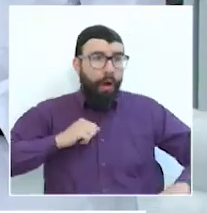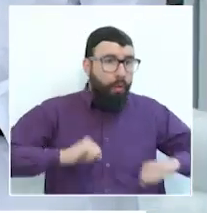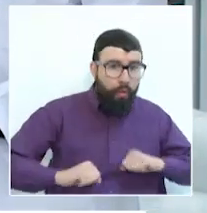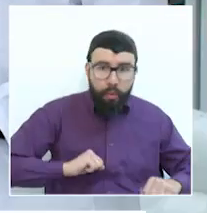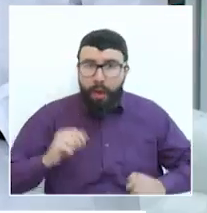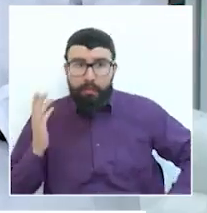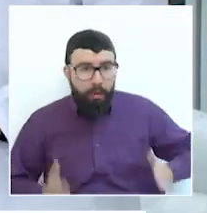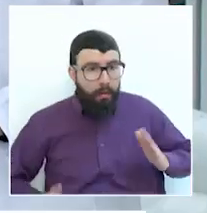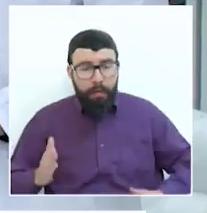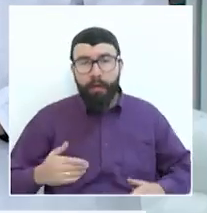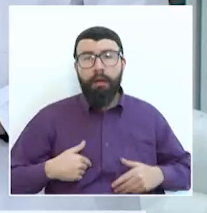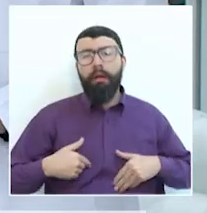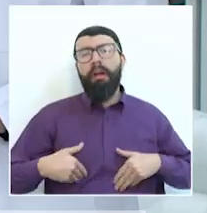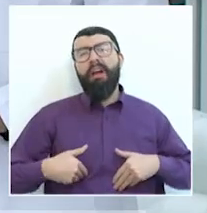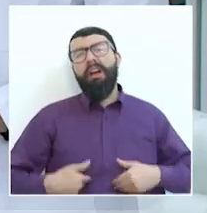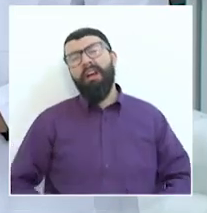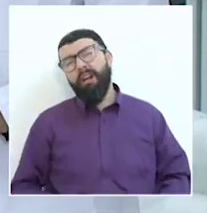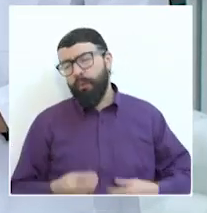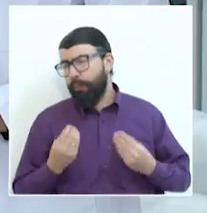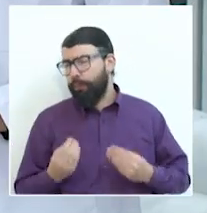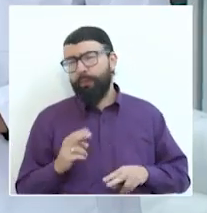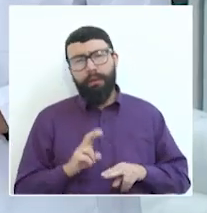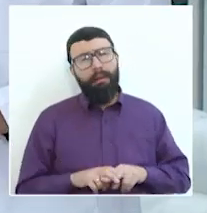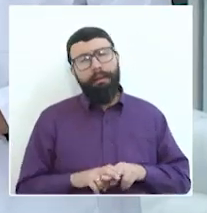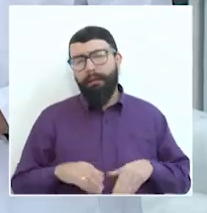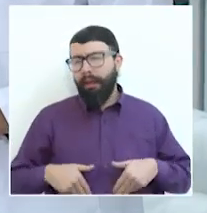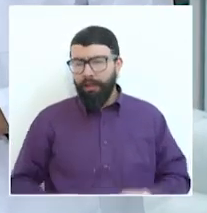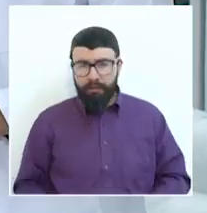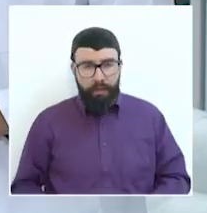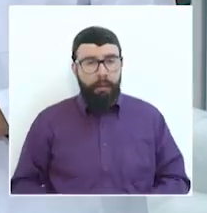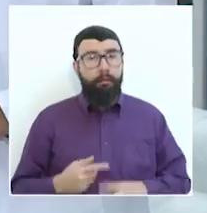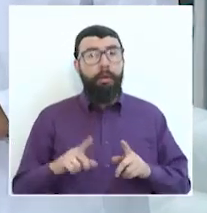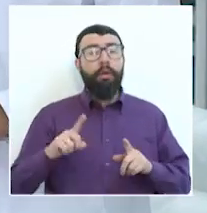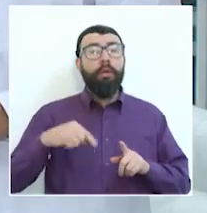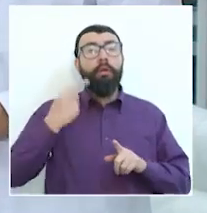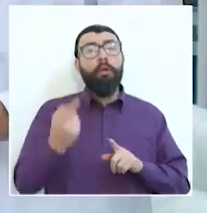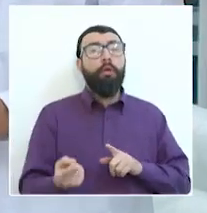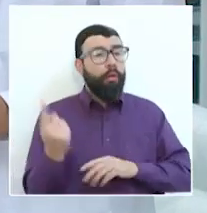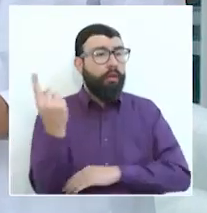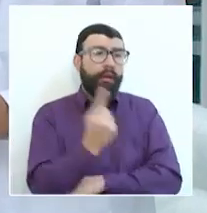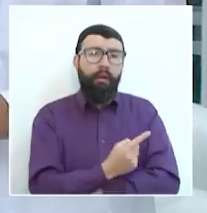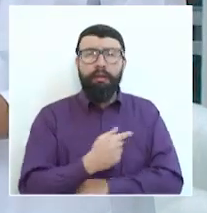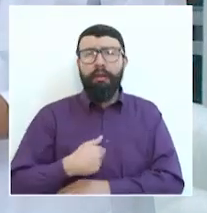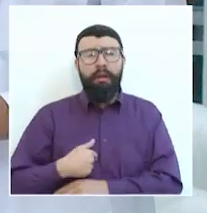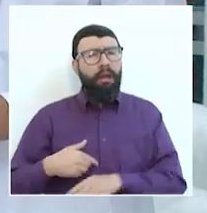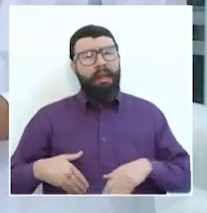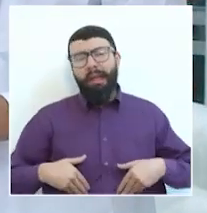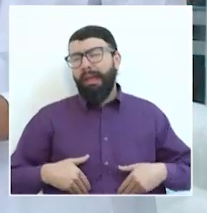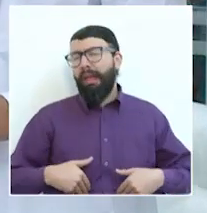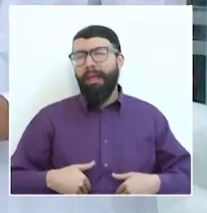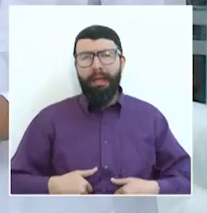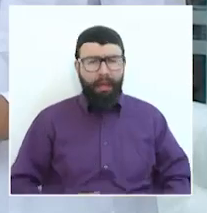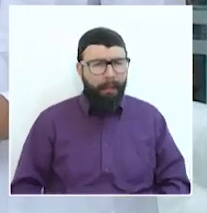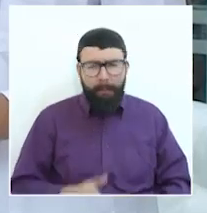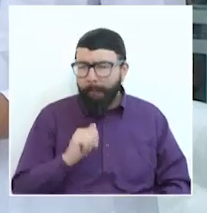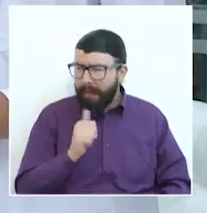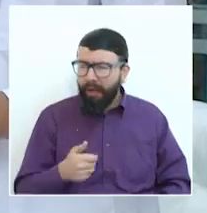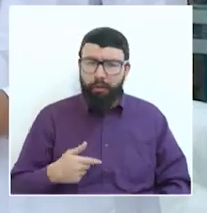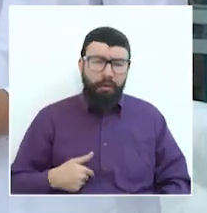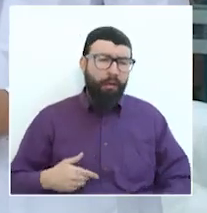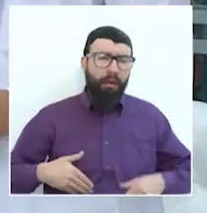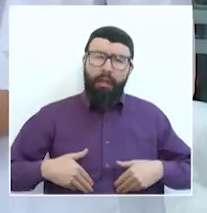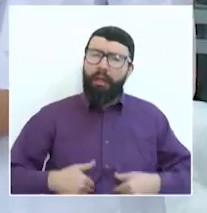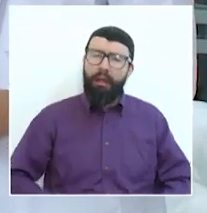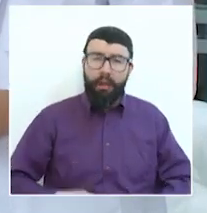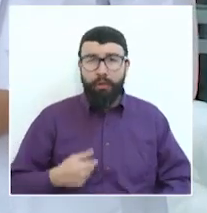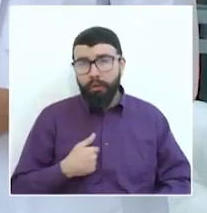y descanso más de lo que troto, pero el otro día sí es incansable. O sea, termino supremamente cansado, agotado,